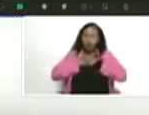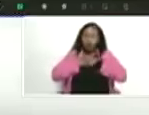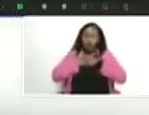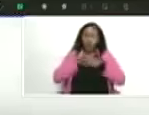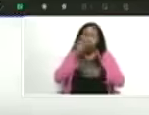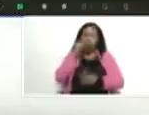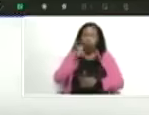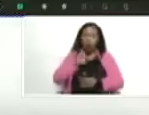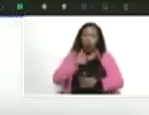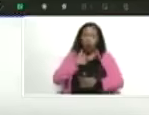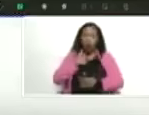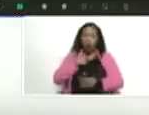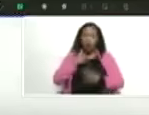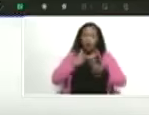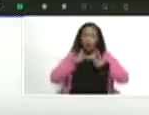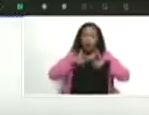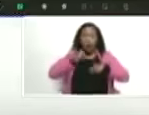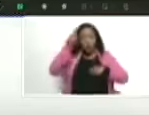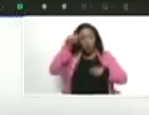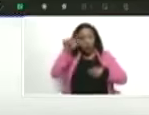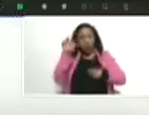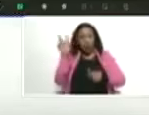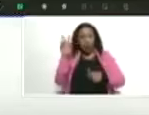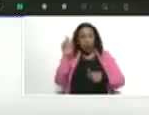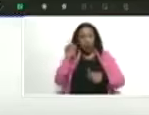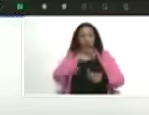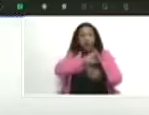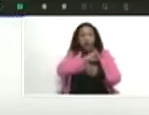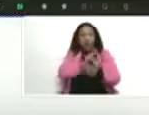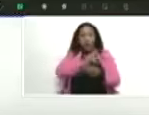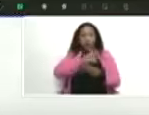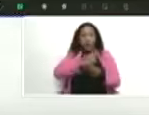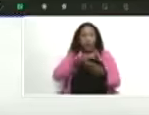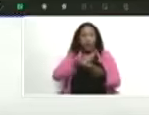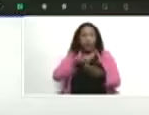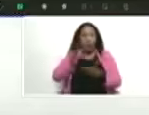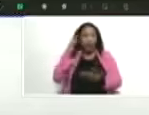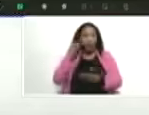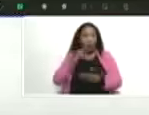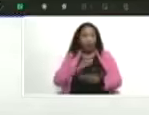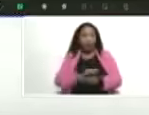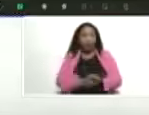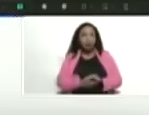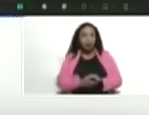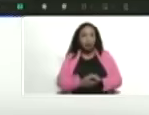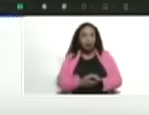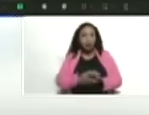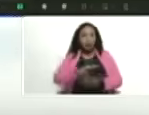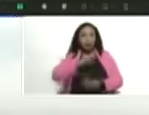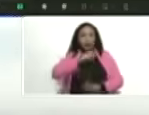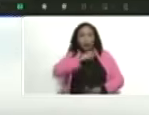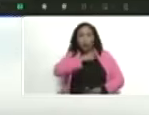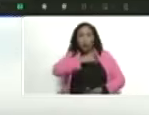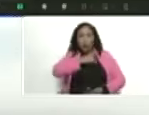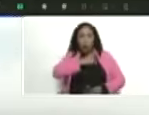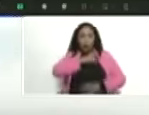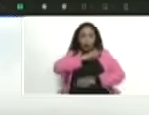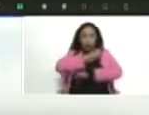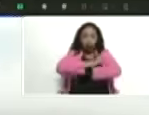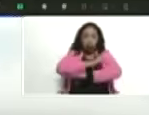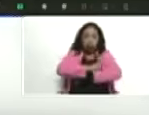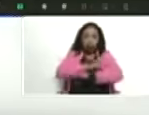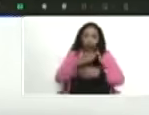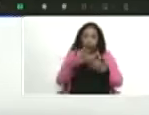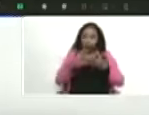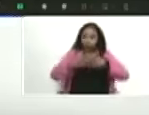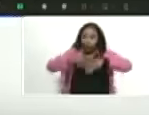del pueblo, como hombre de a pie de nuestra Fuerza Armada Nacional Bolivariana, de su moral, de su disciplina, de su cohesión.